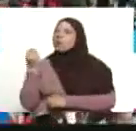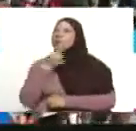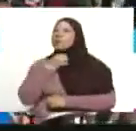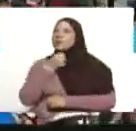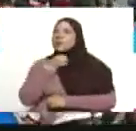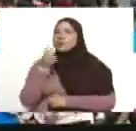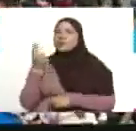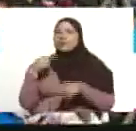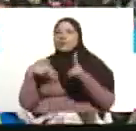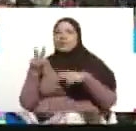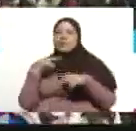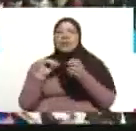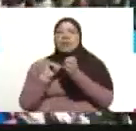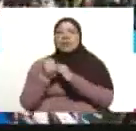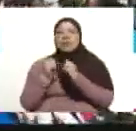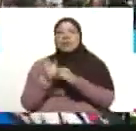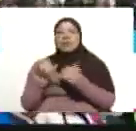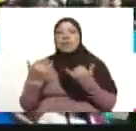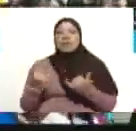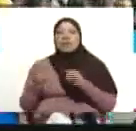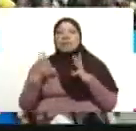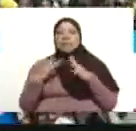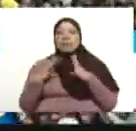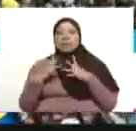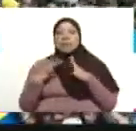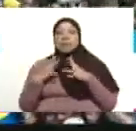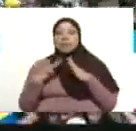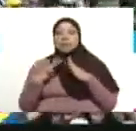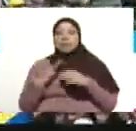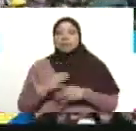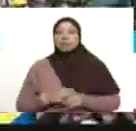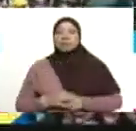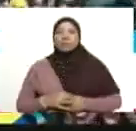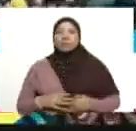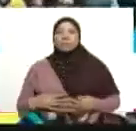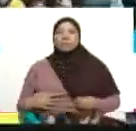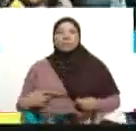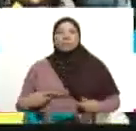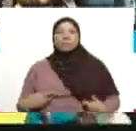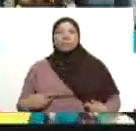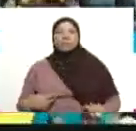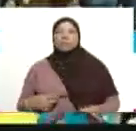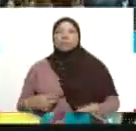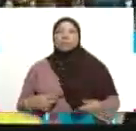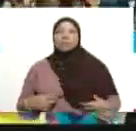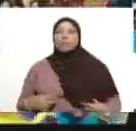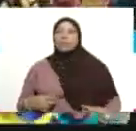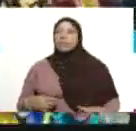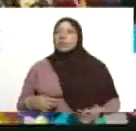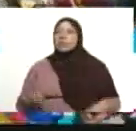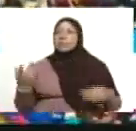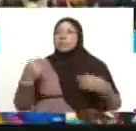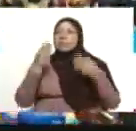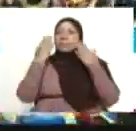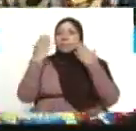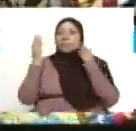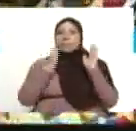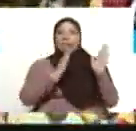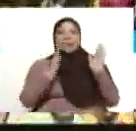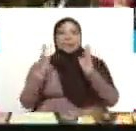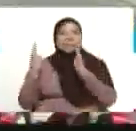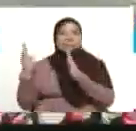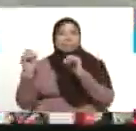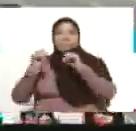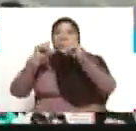sana, el entretenimiento, ahora están en vacaciones y además está organizada y movilizada. Impresionantes imágenes. Yo